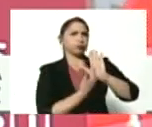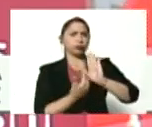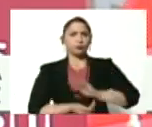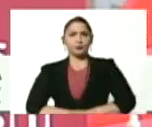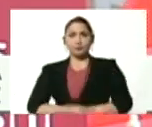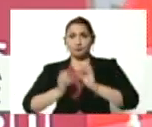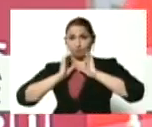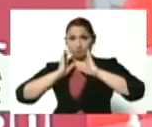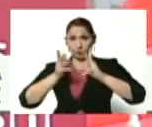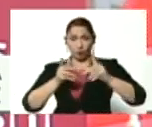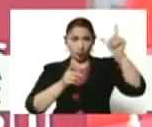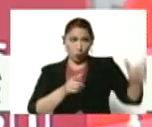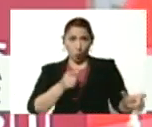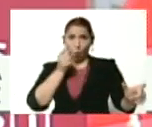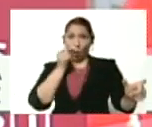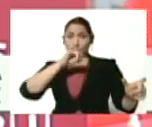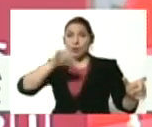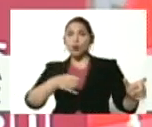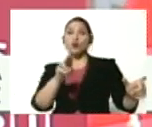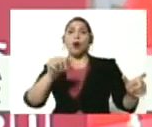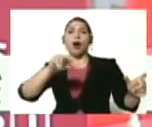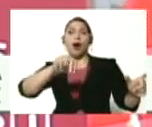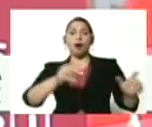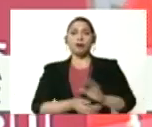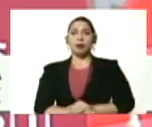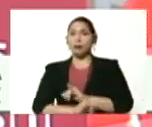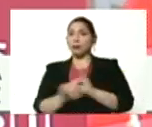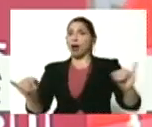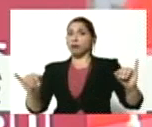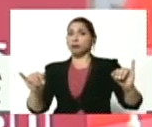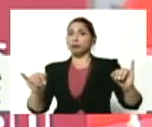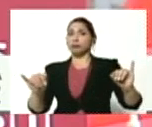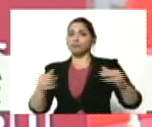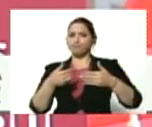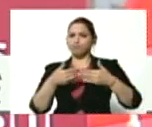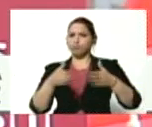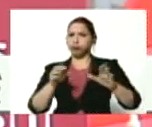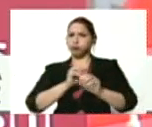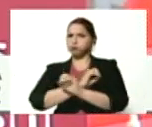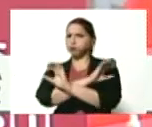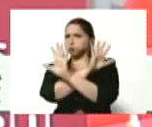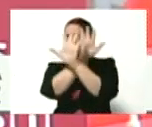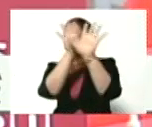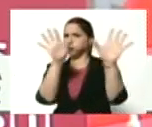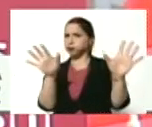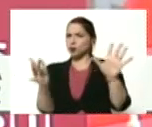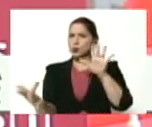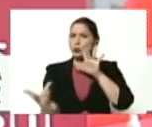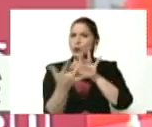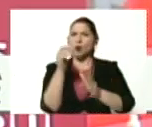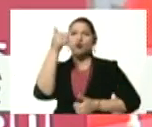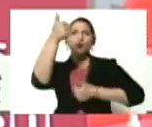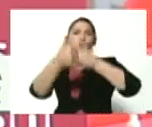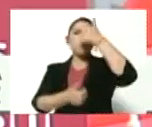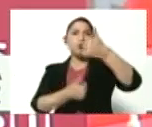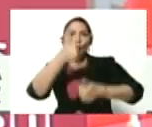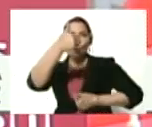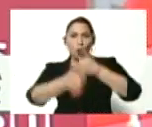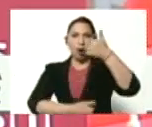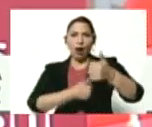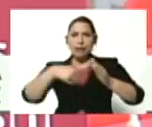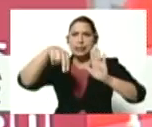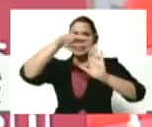testimonio de Gutiérrez Aranguren establece con muchísima claridad cuál era el